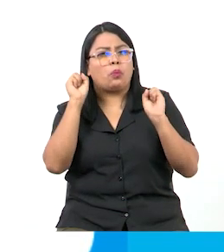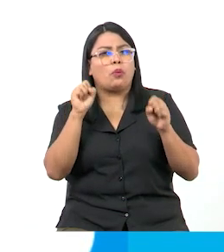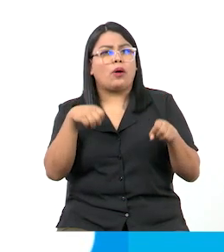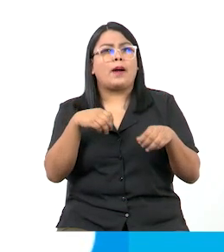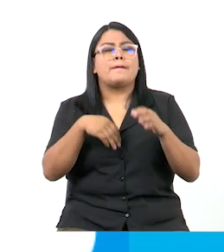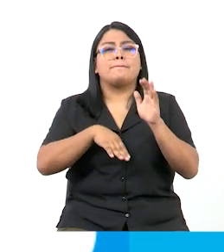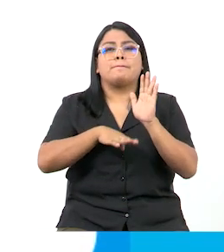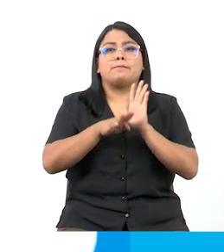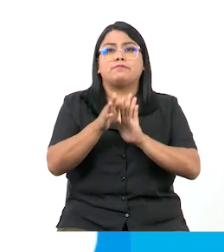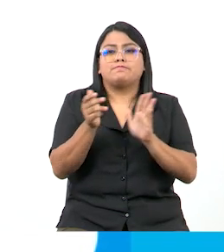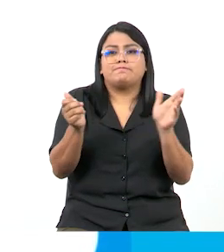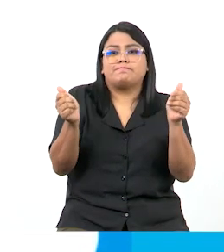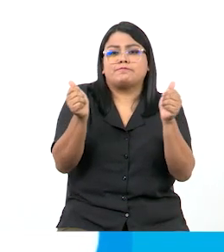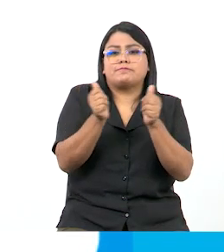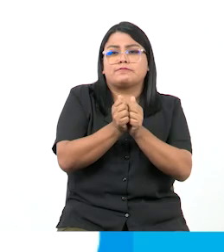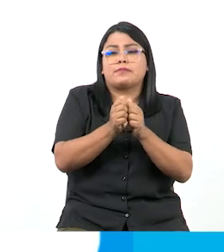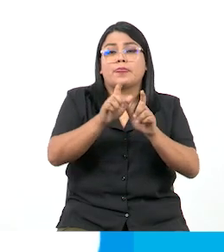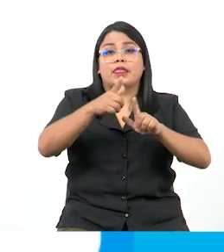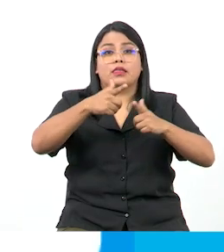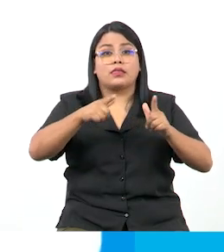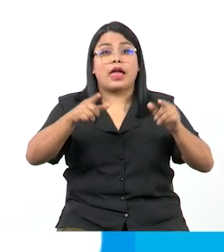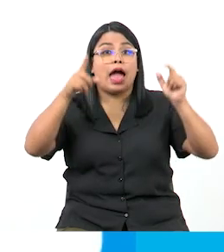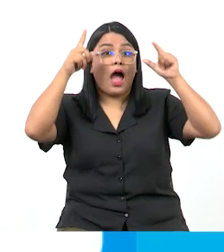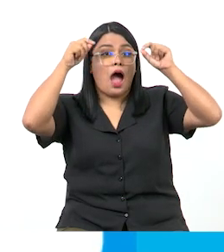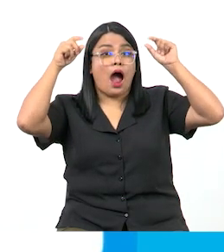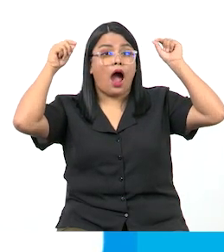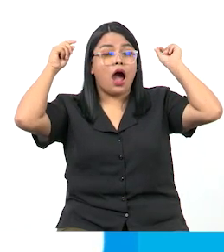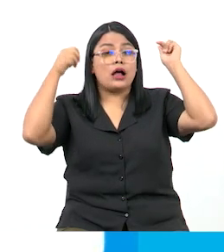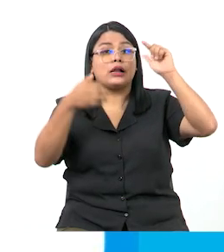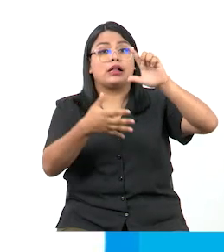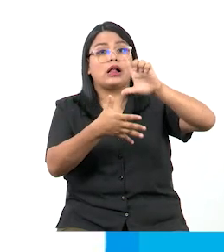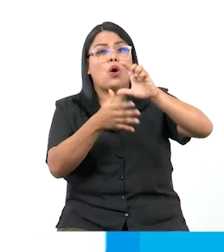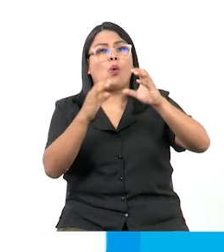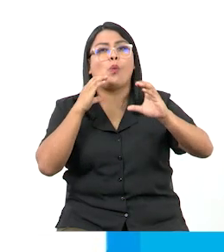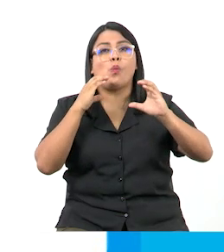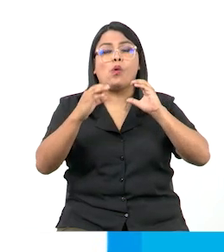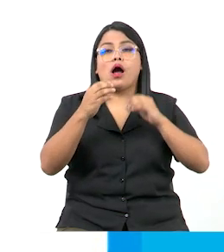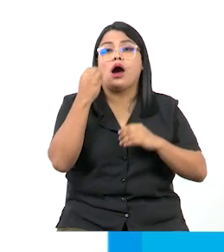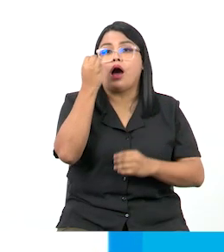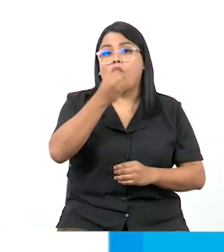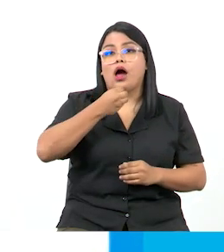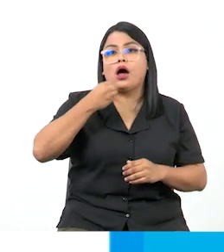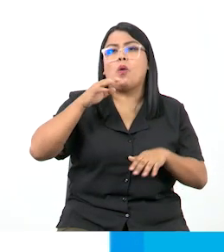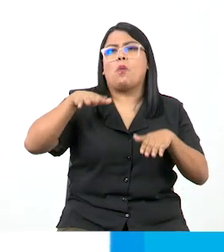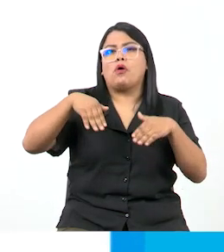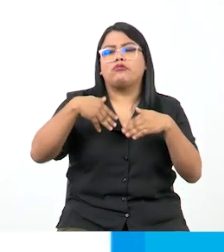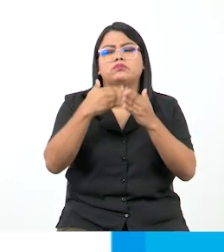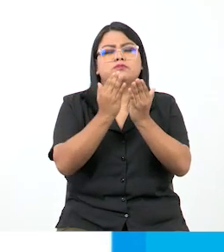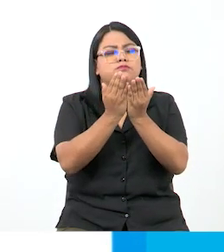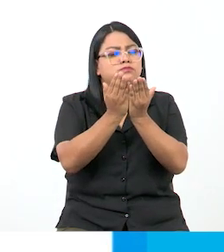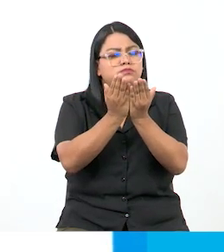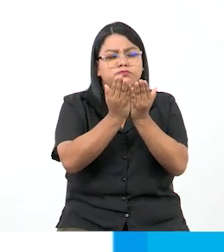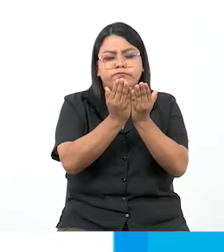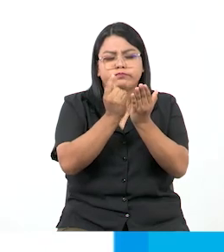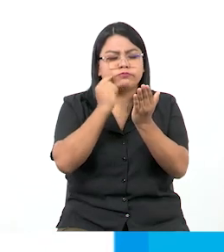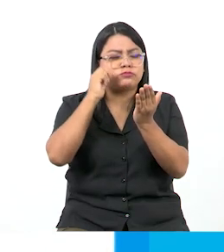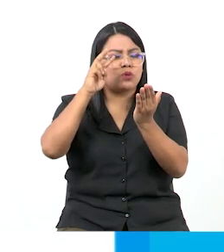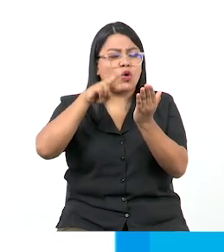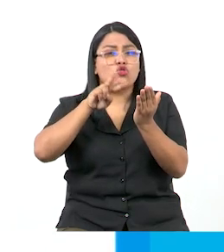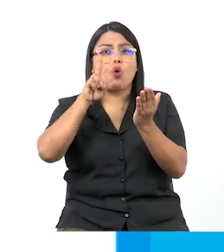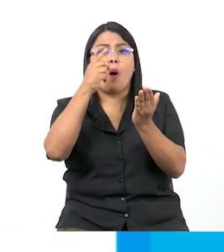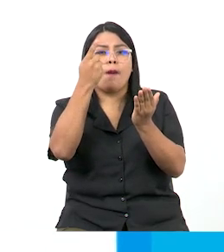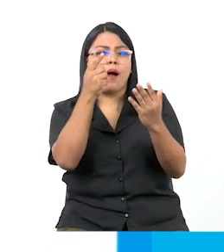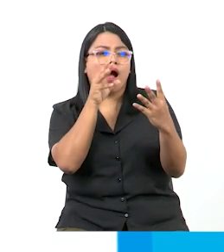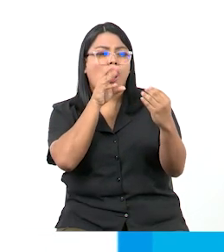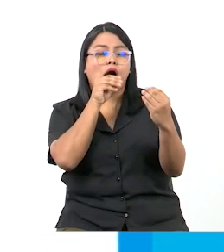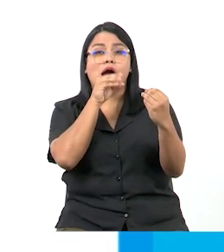el estudiantado tenga un acercamiento tanto a la literatura grecolatina como a la comunicación oral, ya que en el fragmento